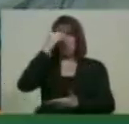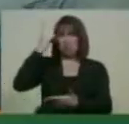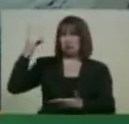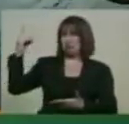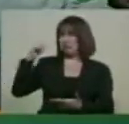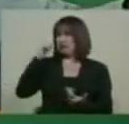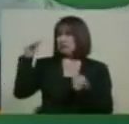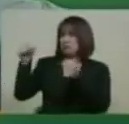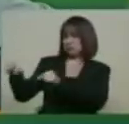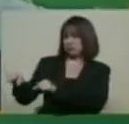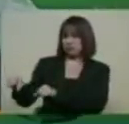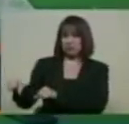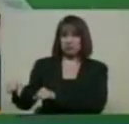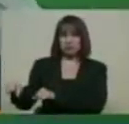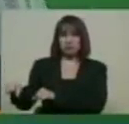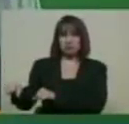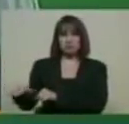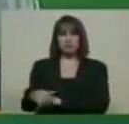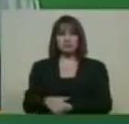Monroe.